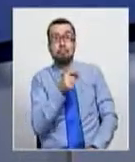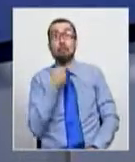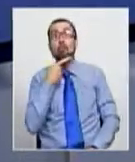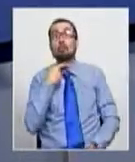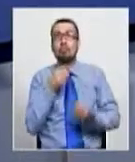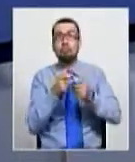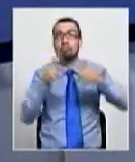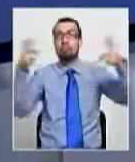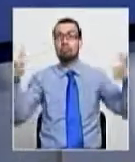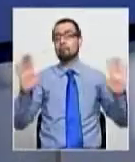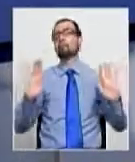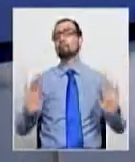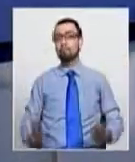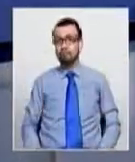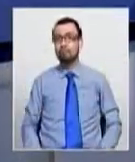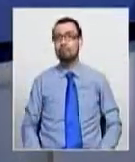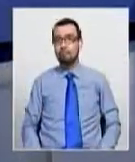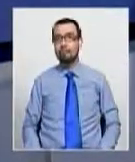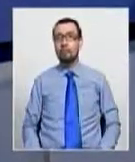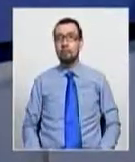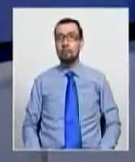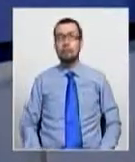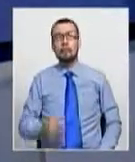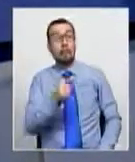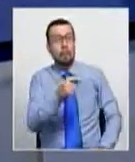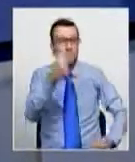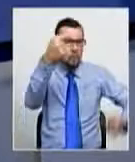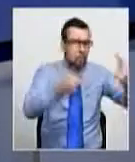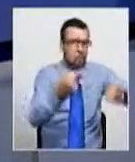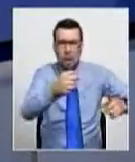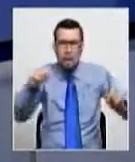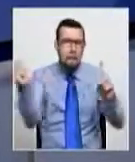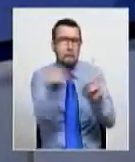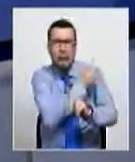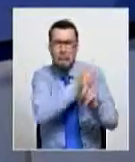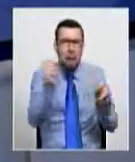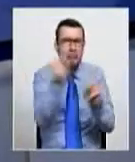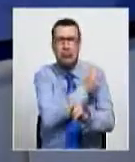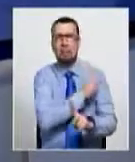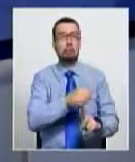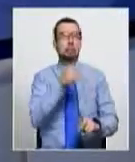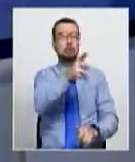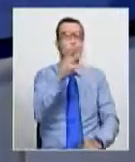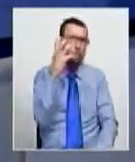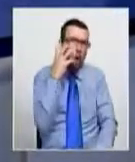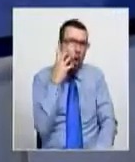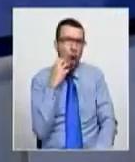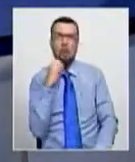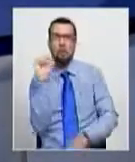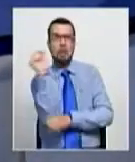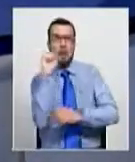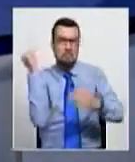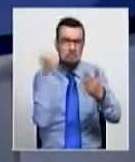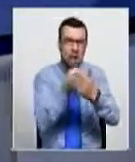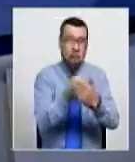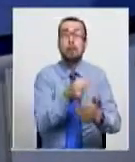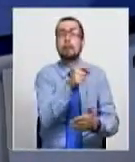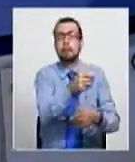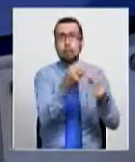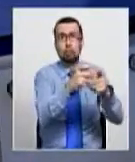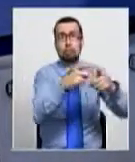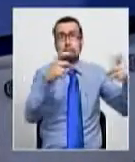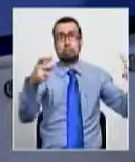mismo la violencia las agresiones están en la vida diaria están en los noticieros en los informativos